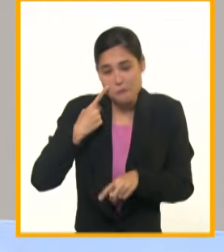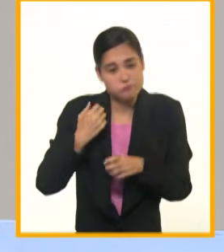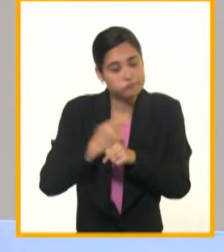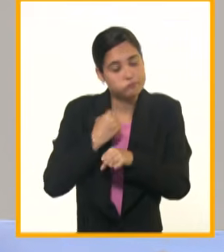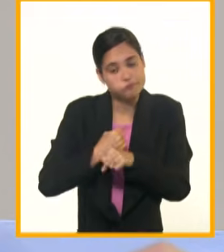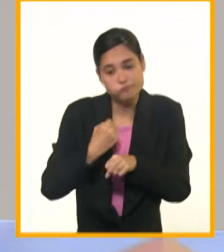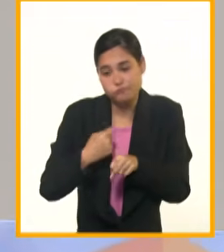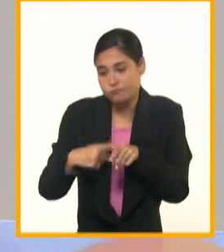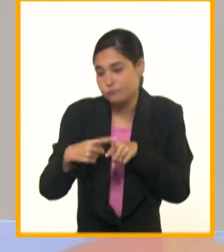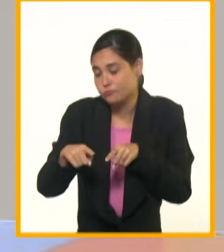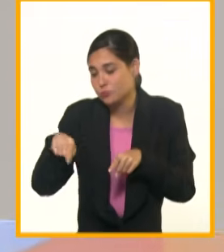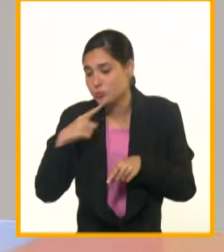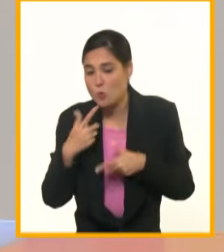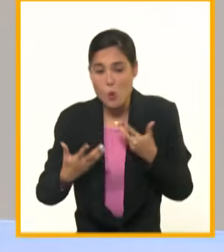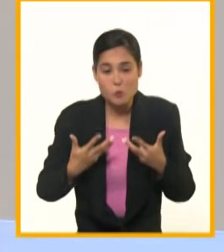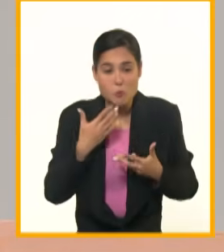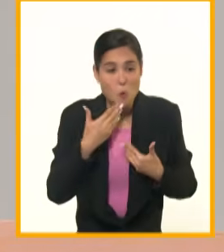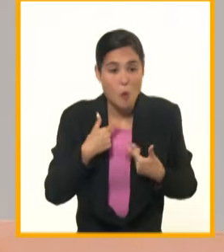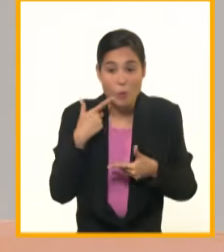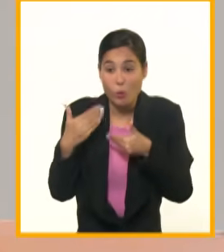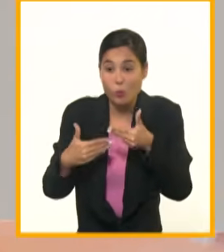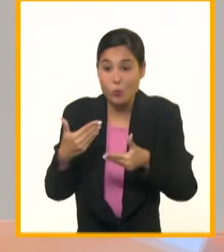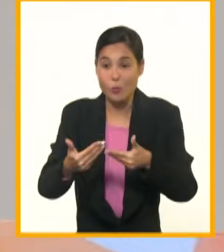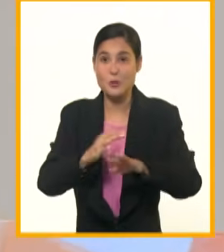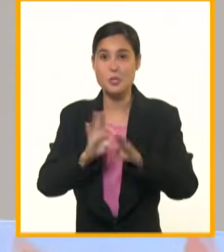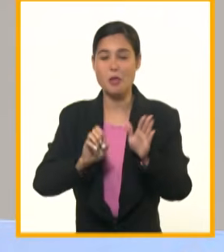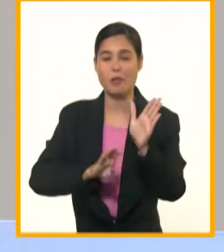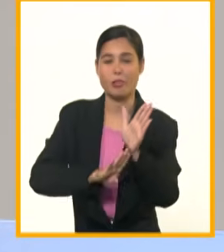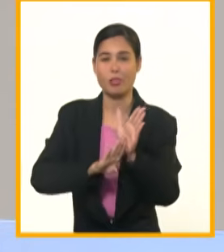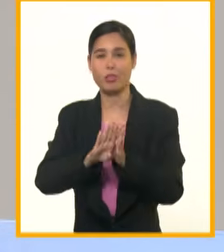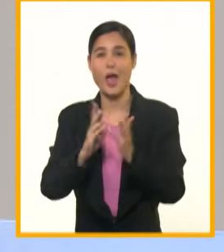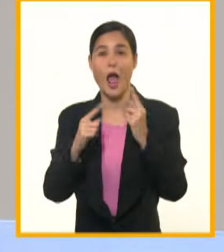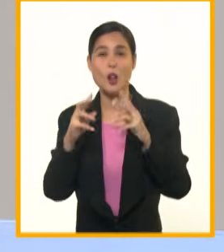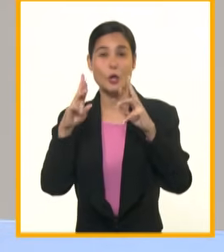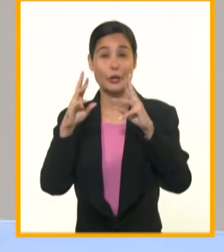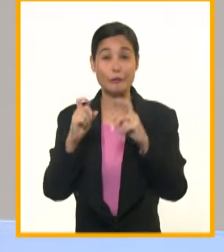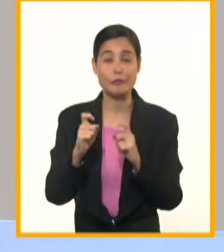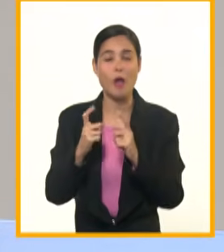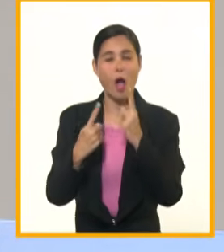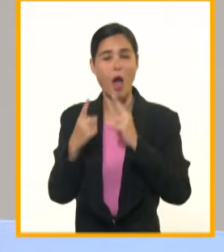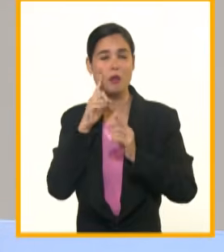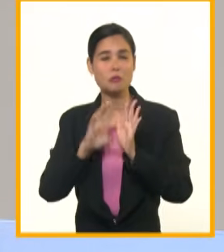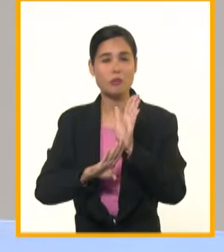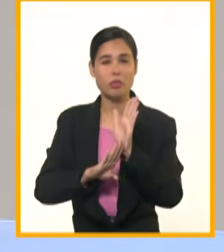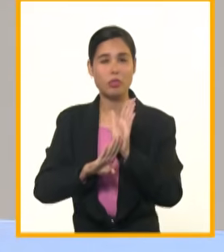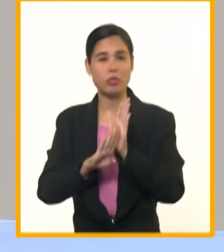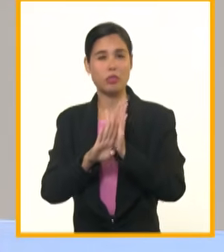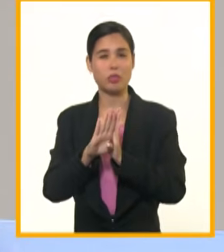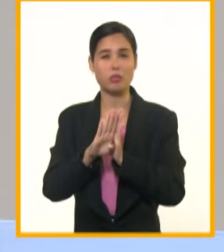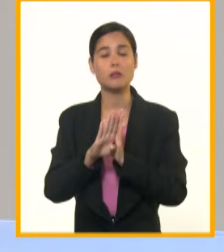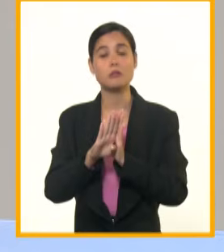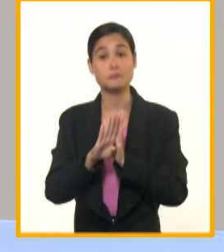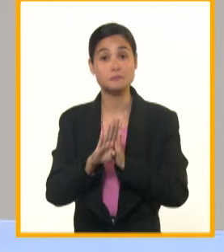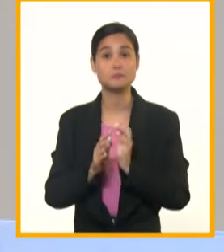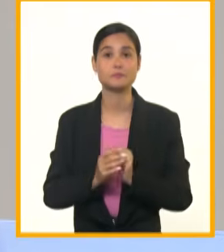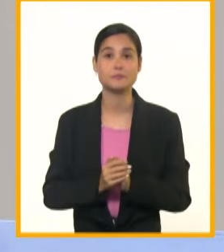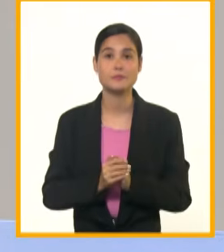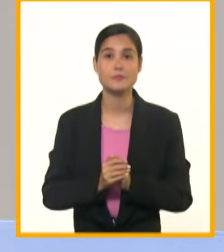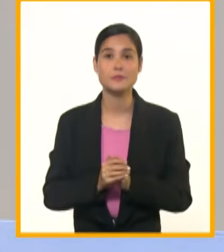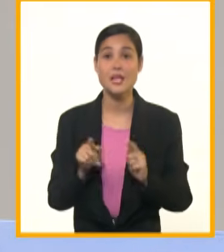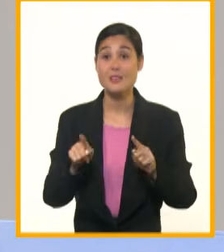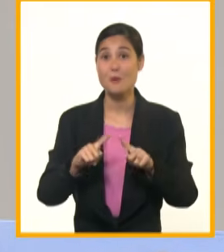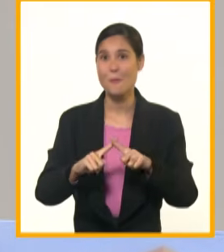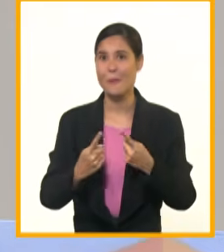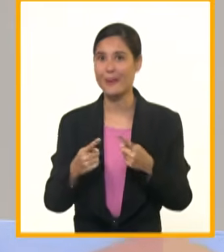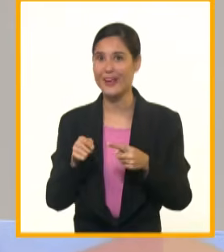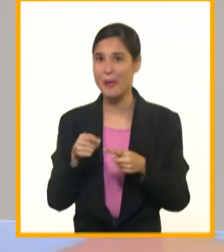sin duda tiene que ver con la gestión de la finanza de la provincia, pero tiene un gran papel